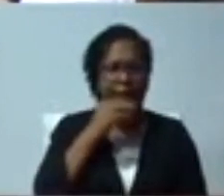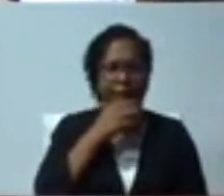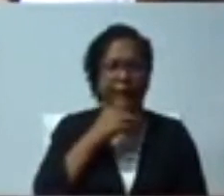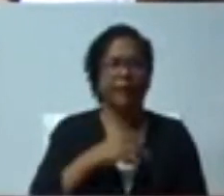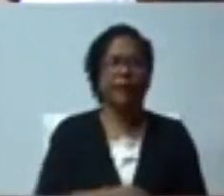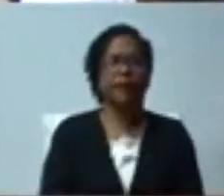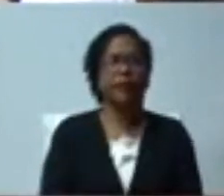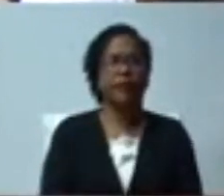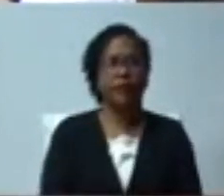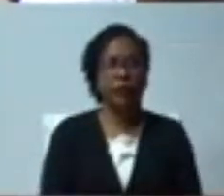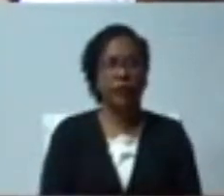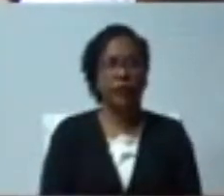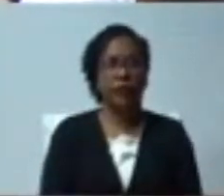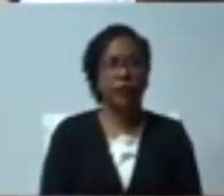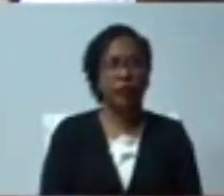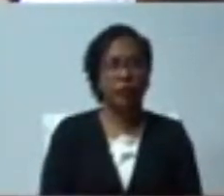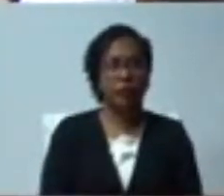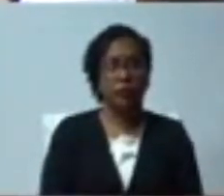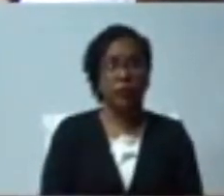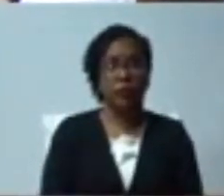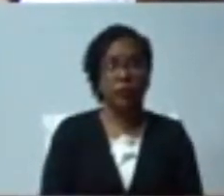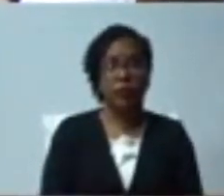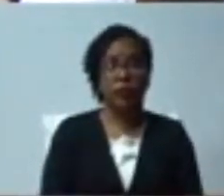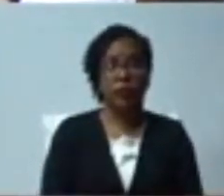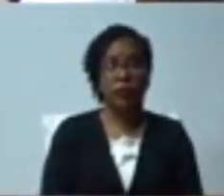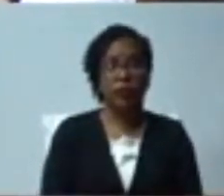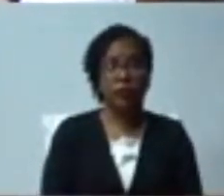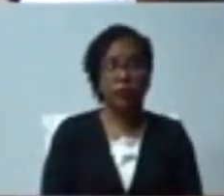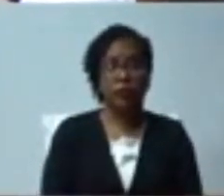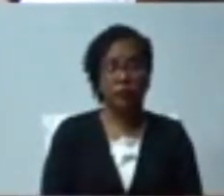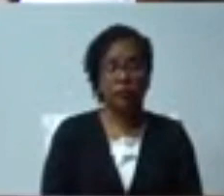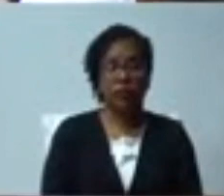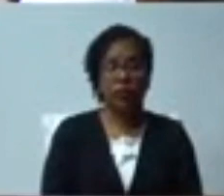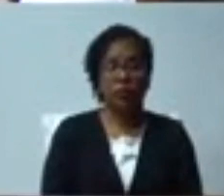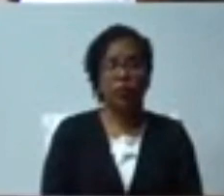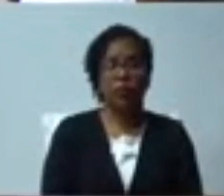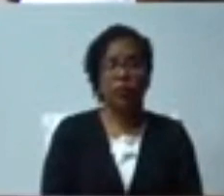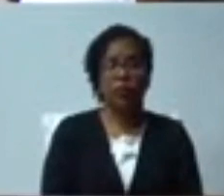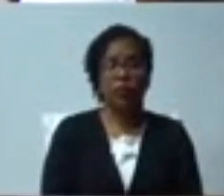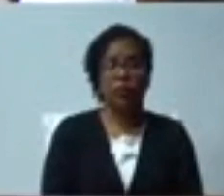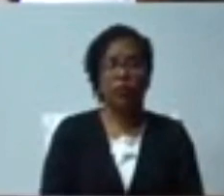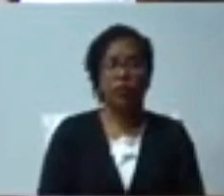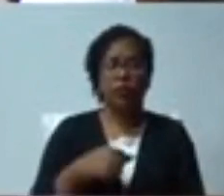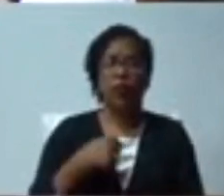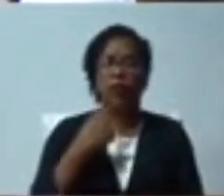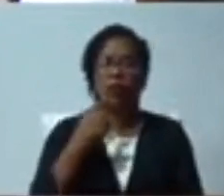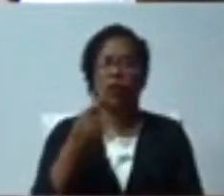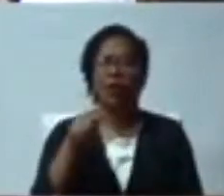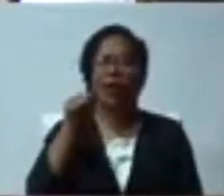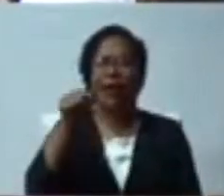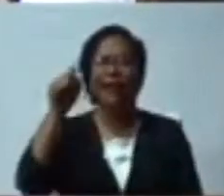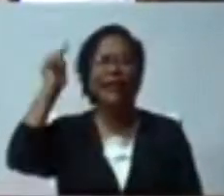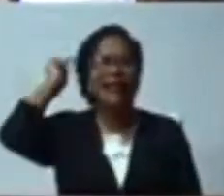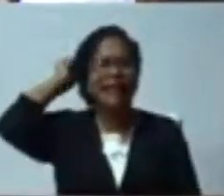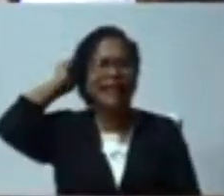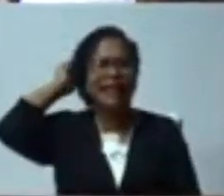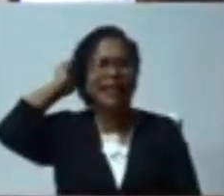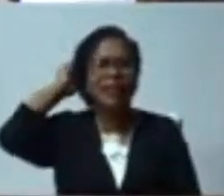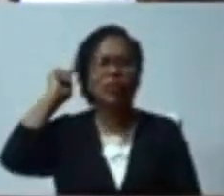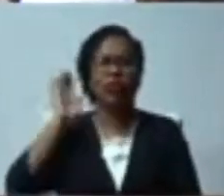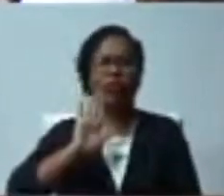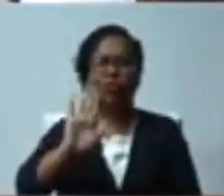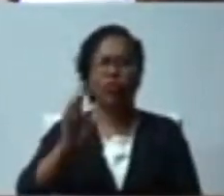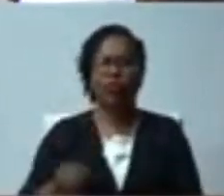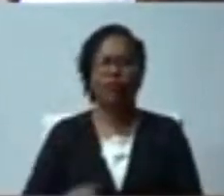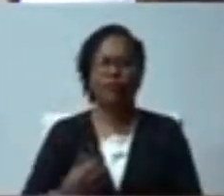voy a hacer, porque dije que la intención del colega José Horacio, no tengo ninguna duda, no